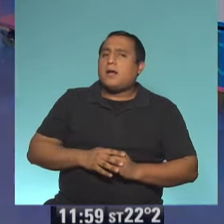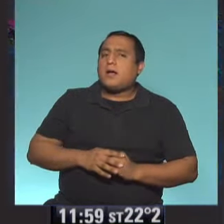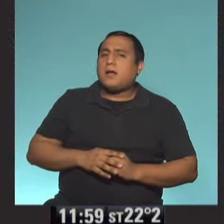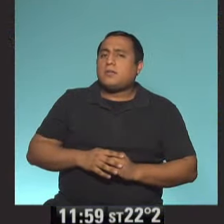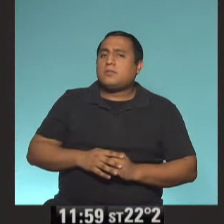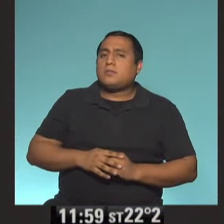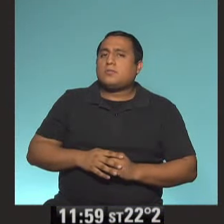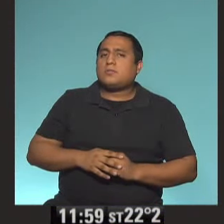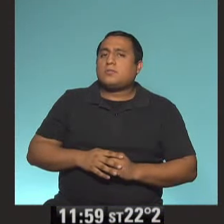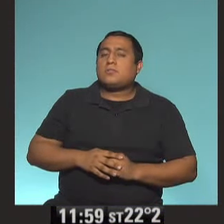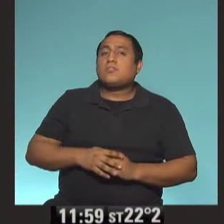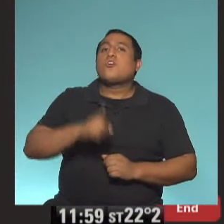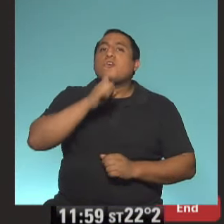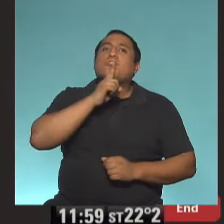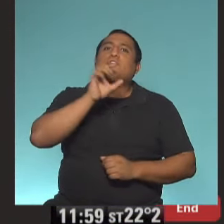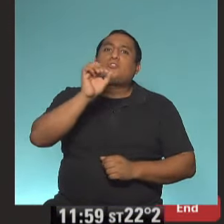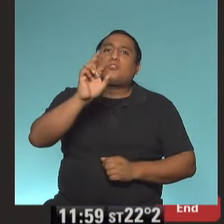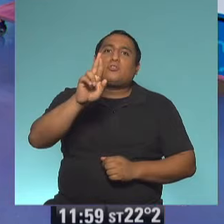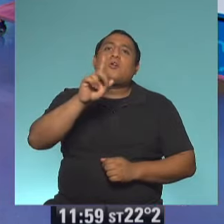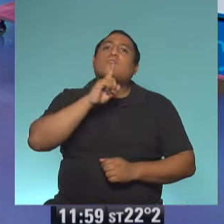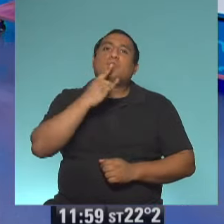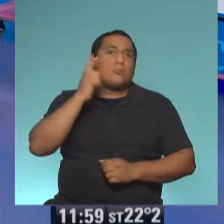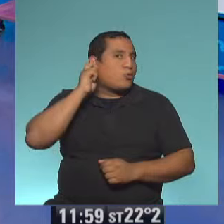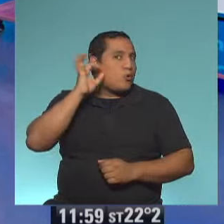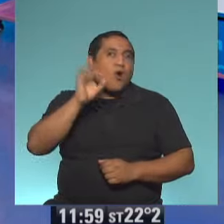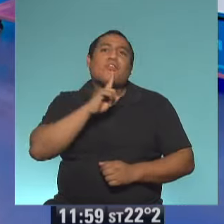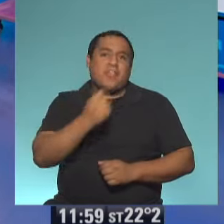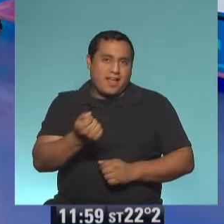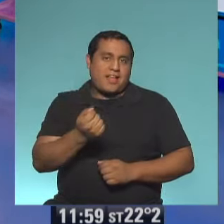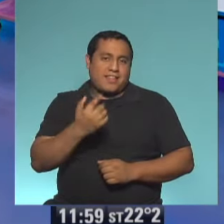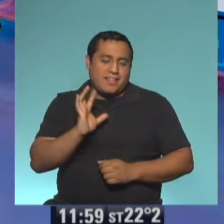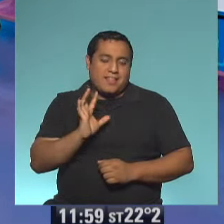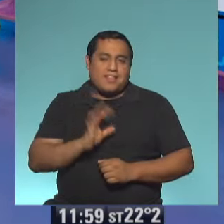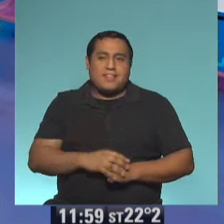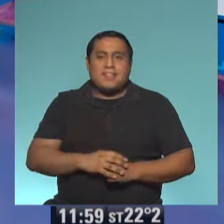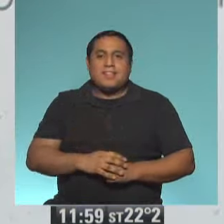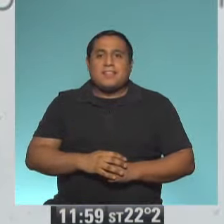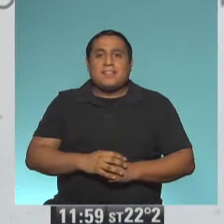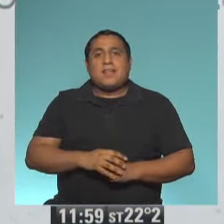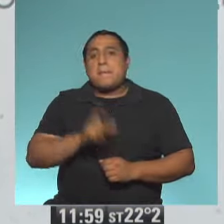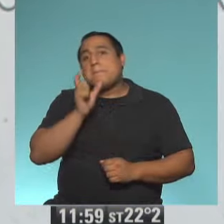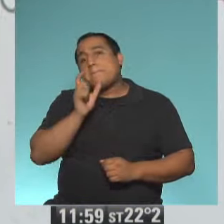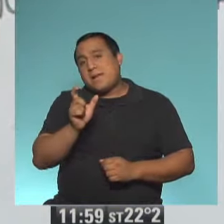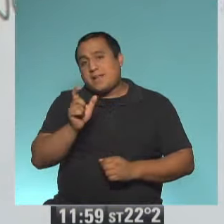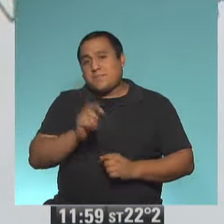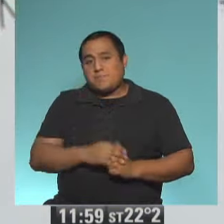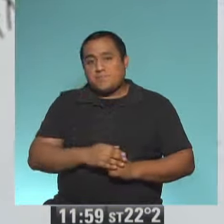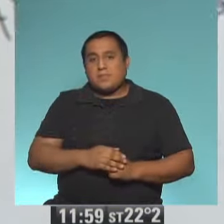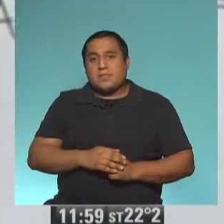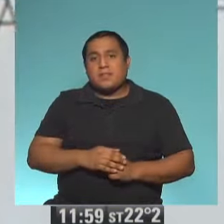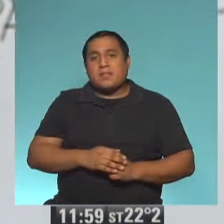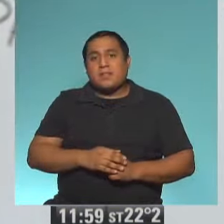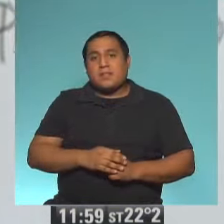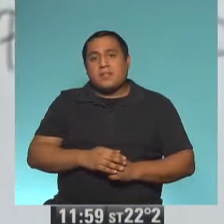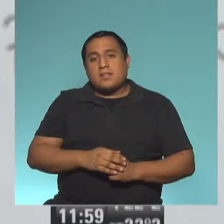tortuga grande? ¡Tortugota! ¡Tortugota! Tenemos una tortugota. Y entonces, acá también tenemos la palabra librote y tenemos